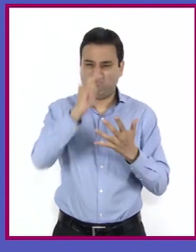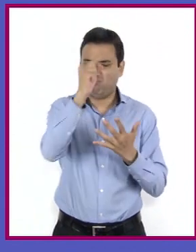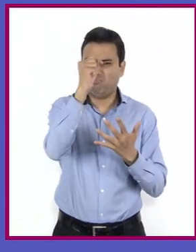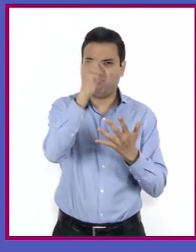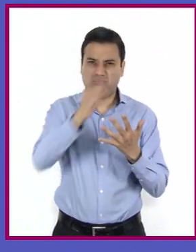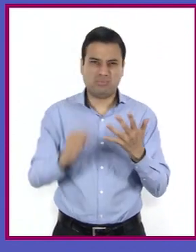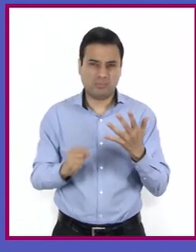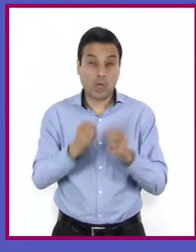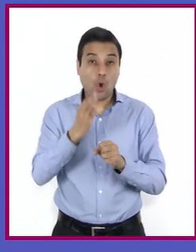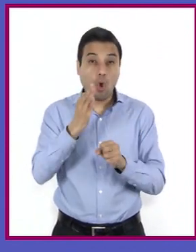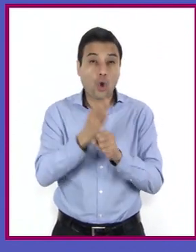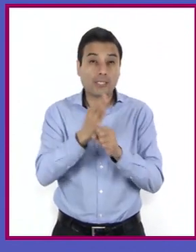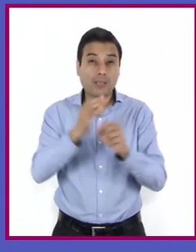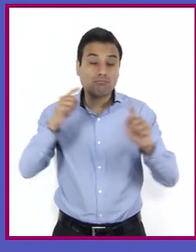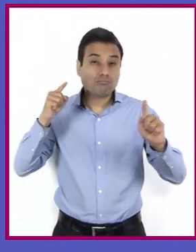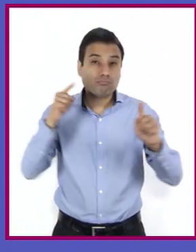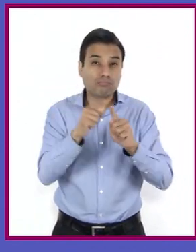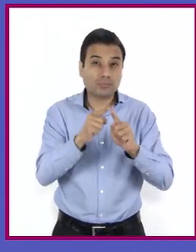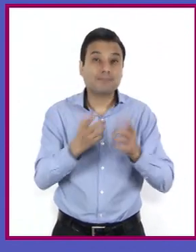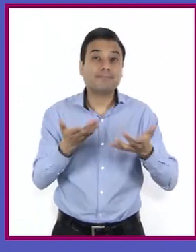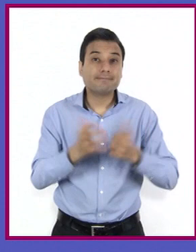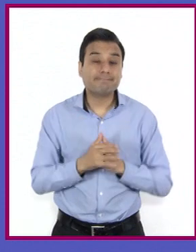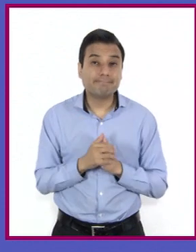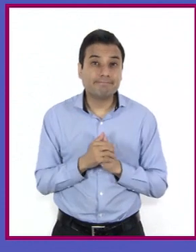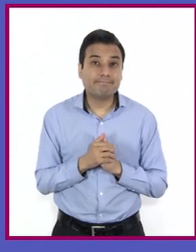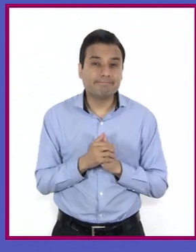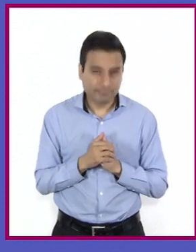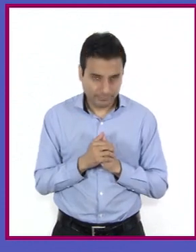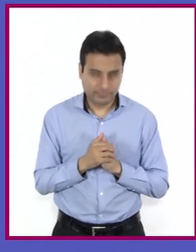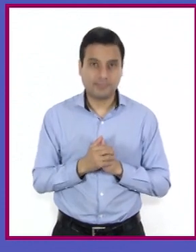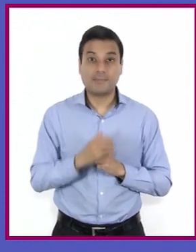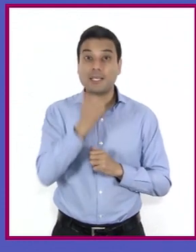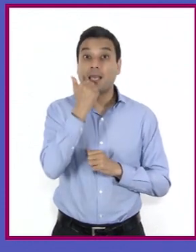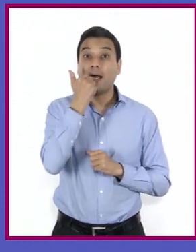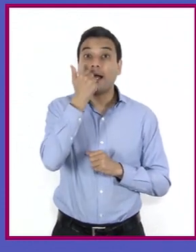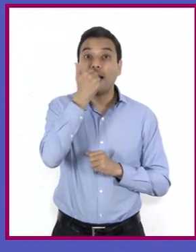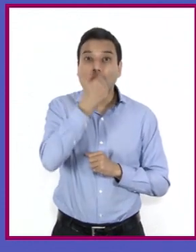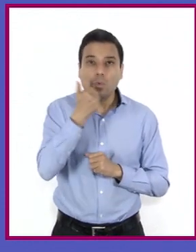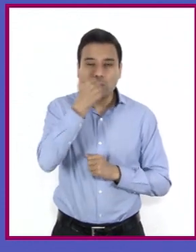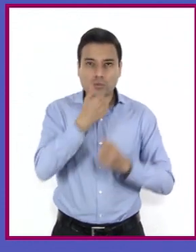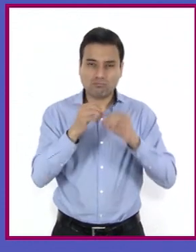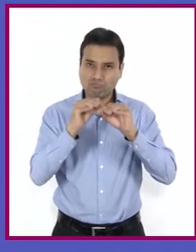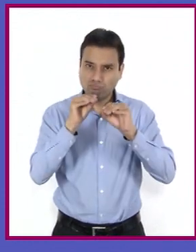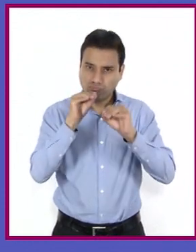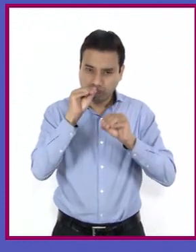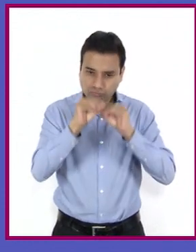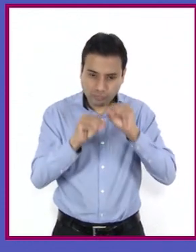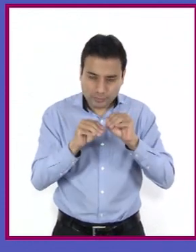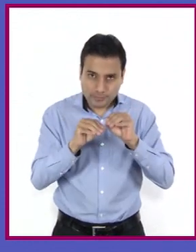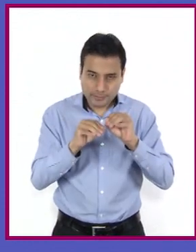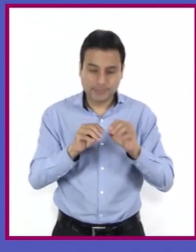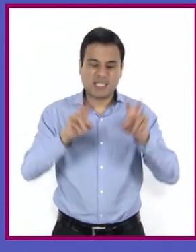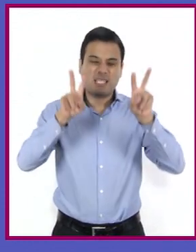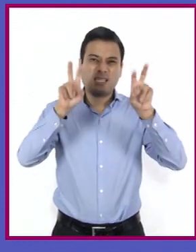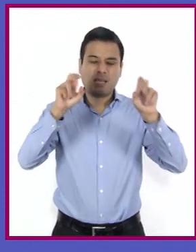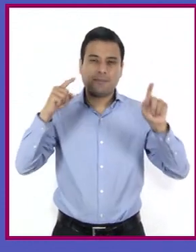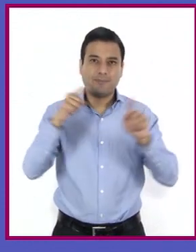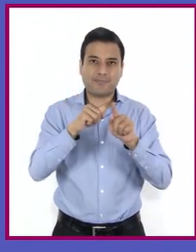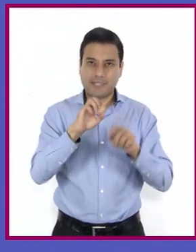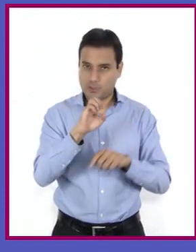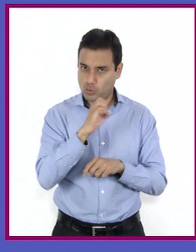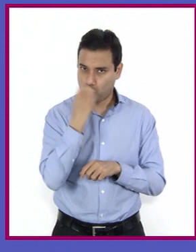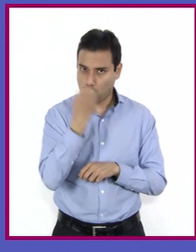caso hablaremos de las creadas por las y los alumnos para tratar asuntos de índole escolar que